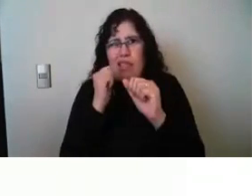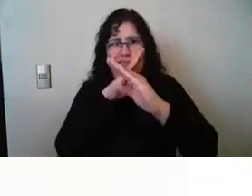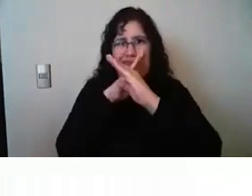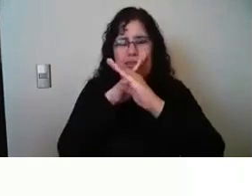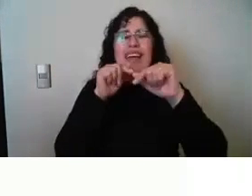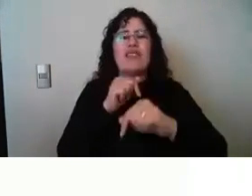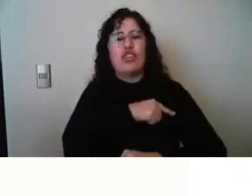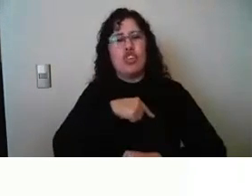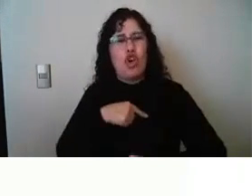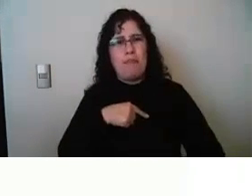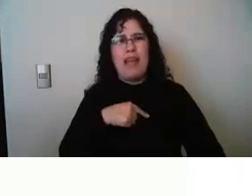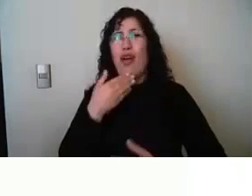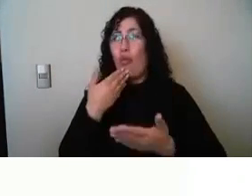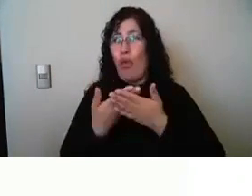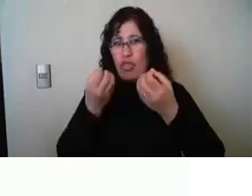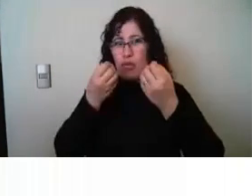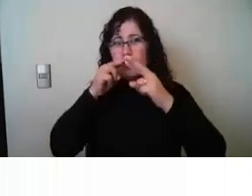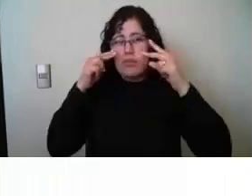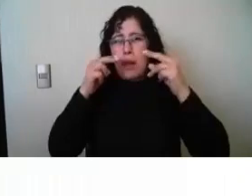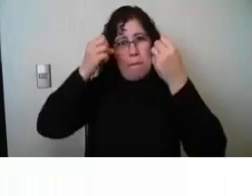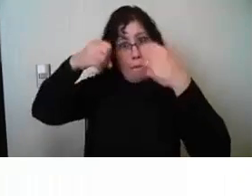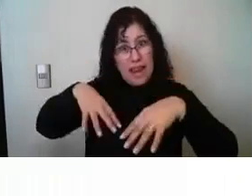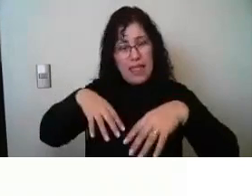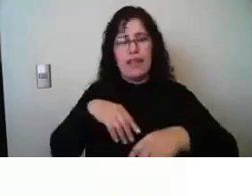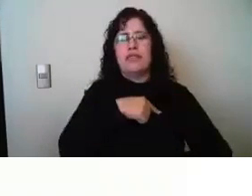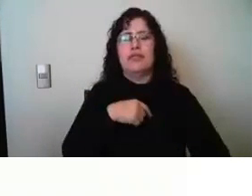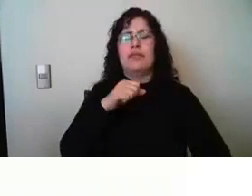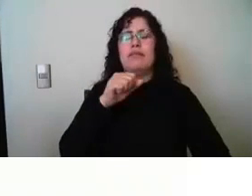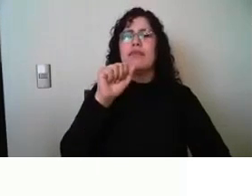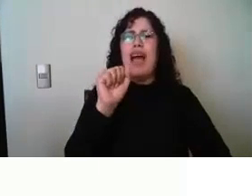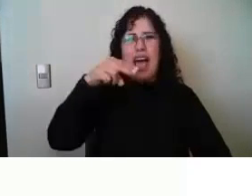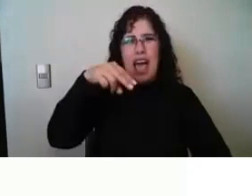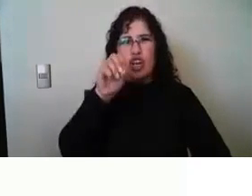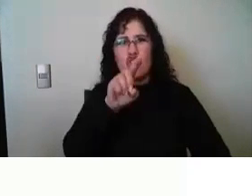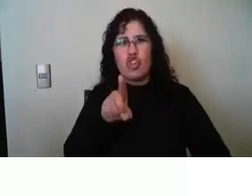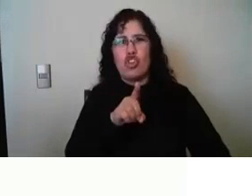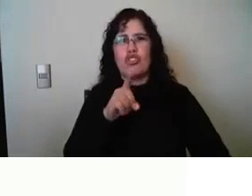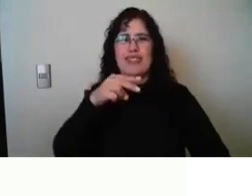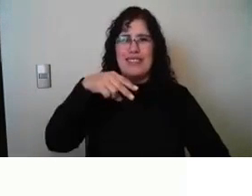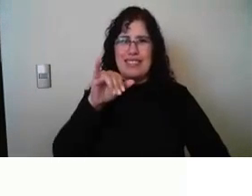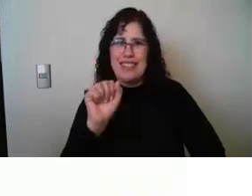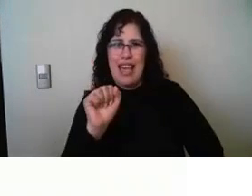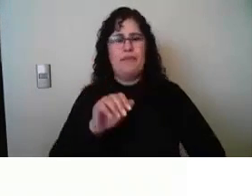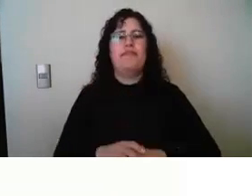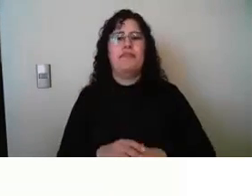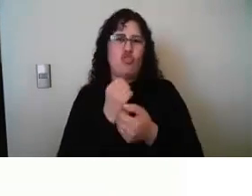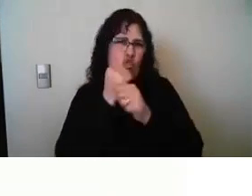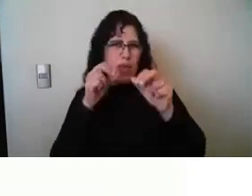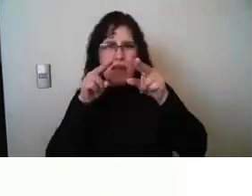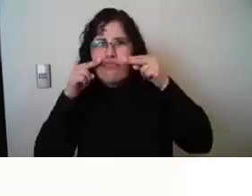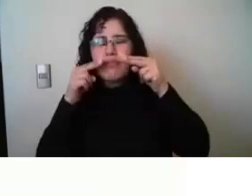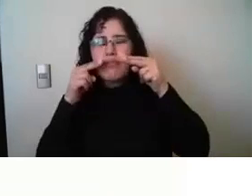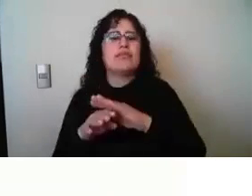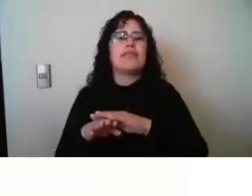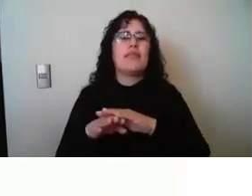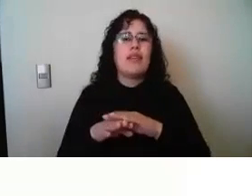Todos estos elementos entonces forman parte del epitelio olfatorio y todos son importantes para